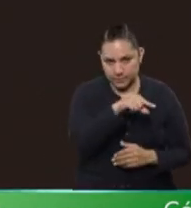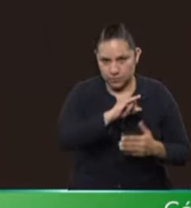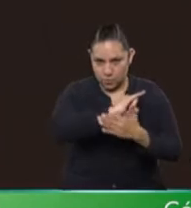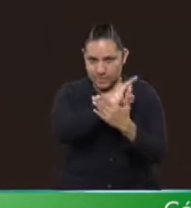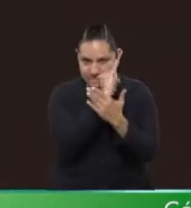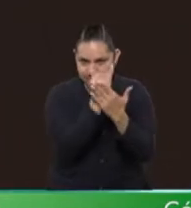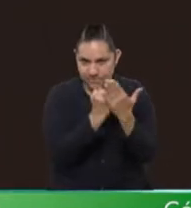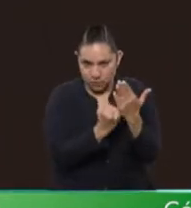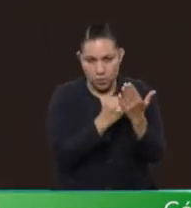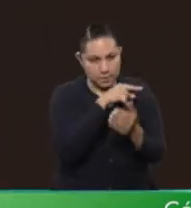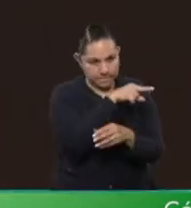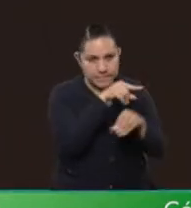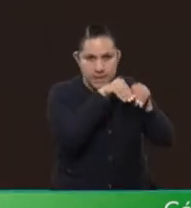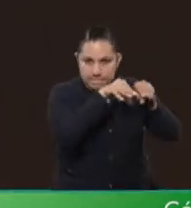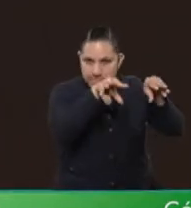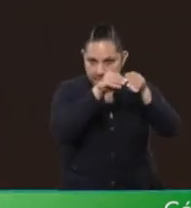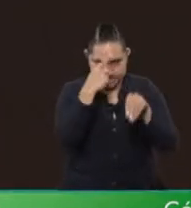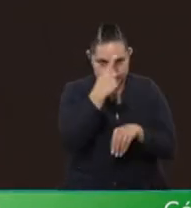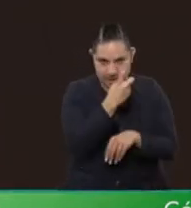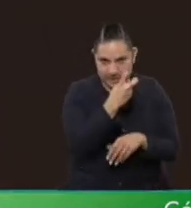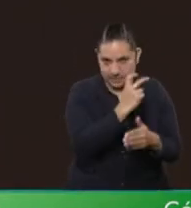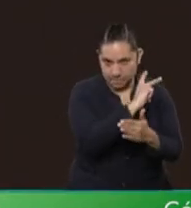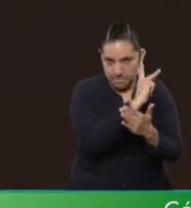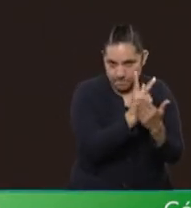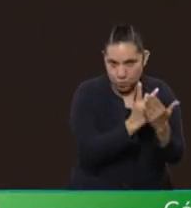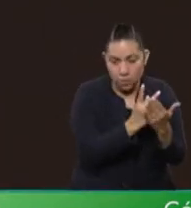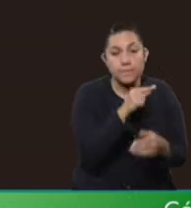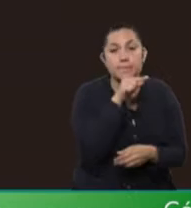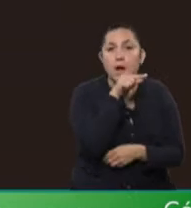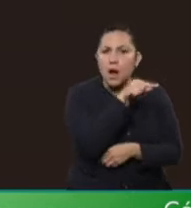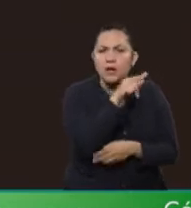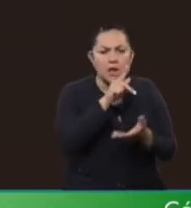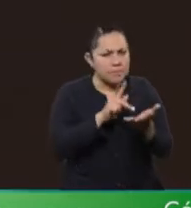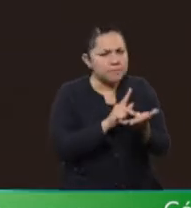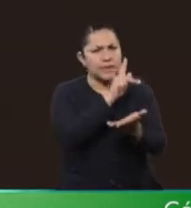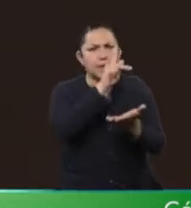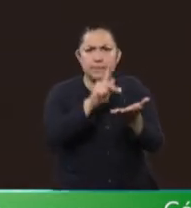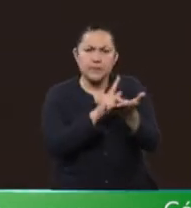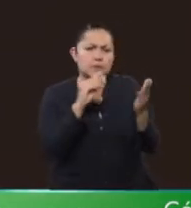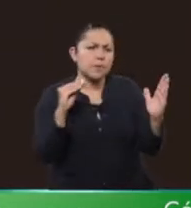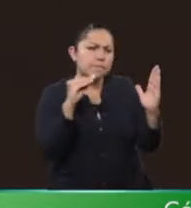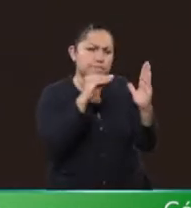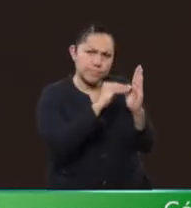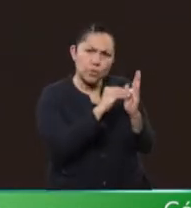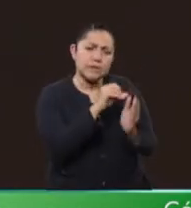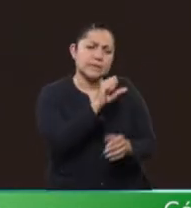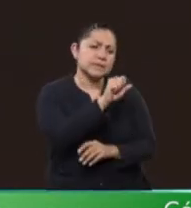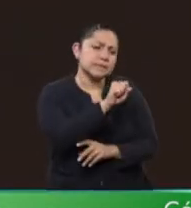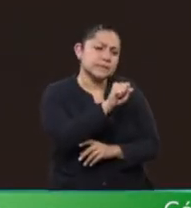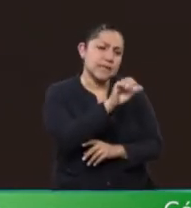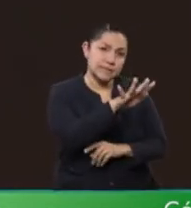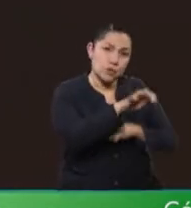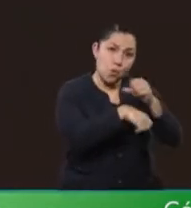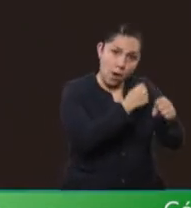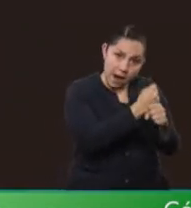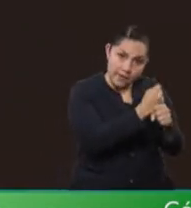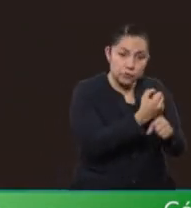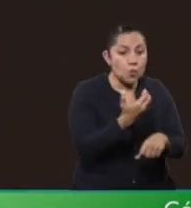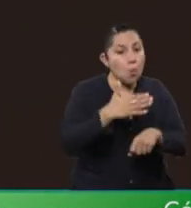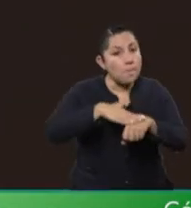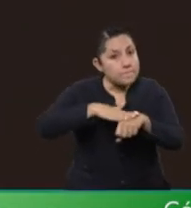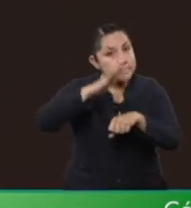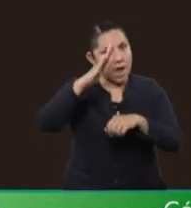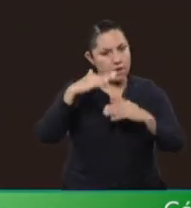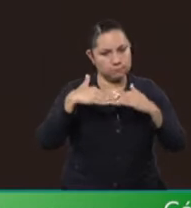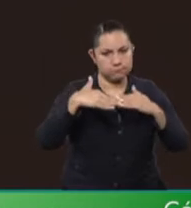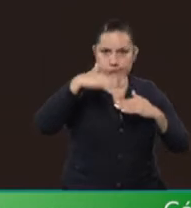social invariablemente se ha mencionado el término 65 años y más. Con respecto